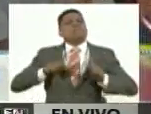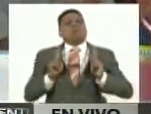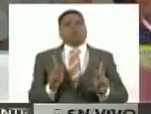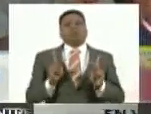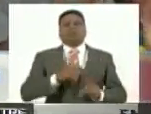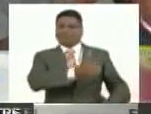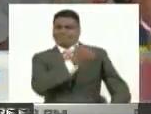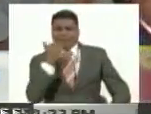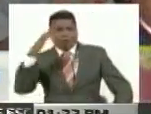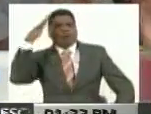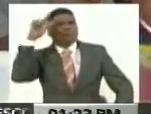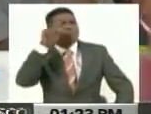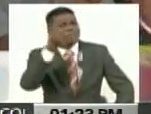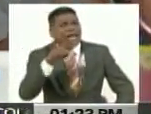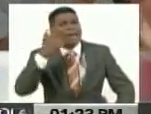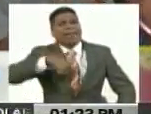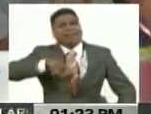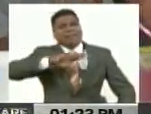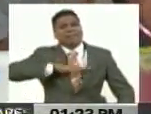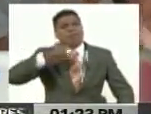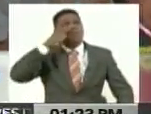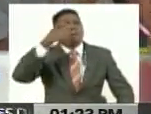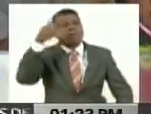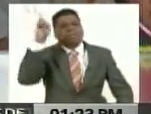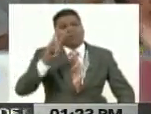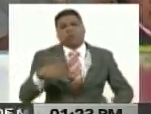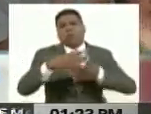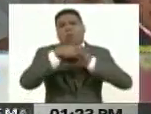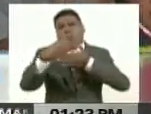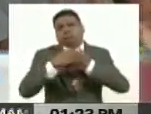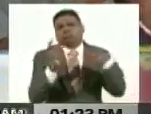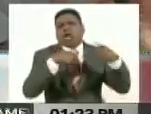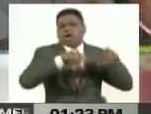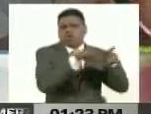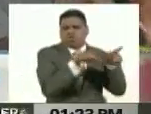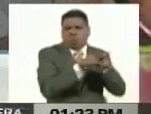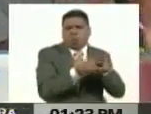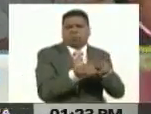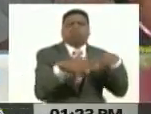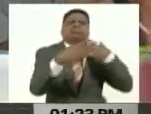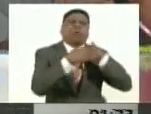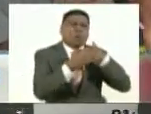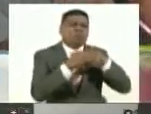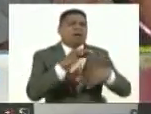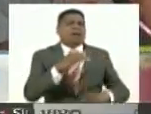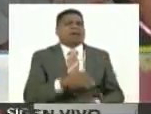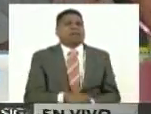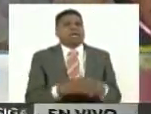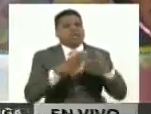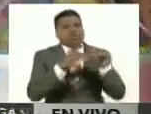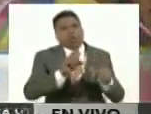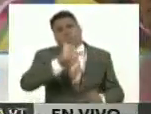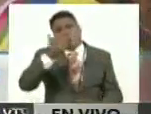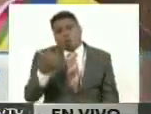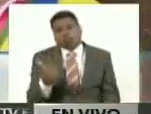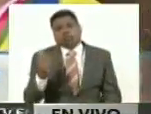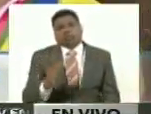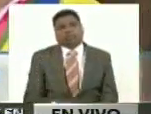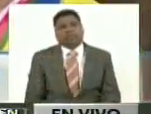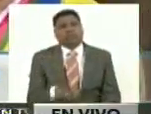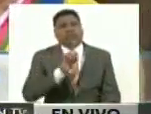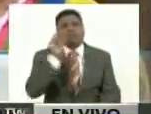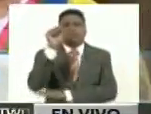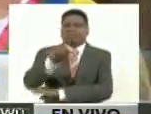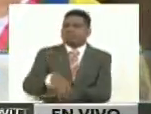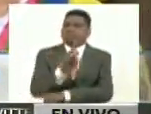ellos lo saben. Este pueblo venezolano dio ejemplo y seguirá siendo ejemplo para el mundo. No nos vamos a rendir.